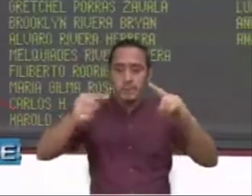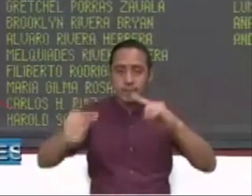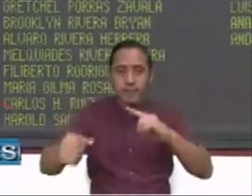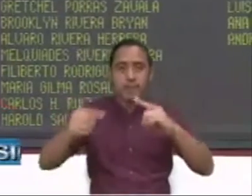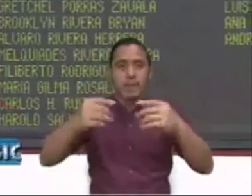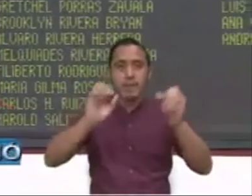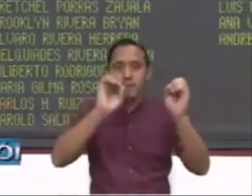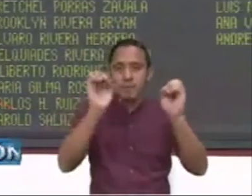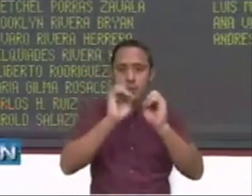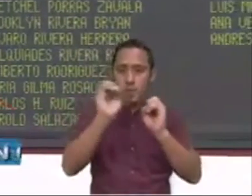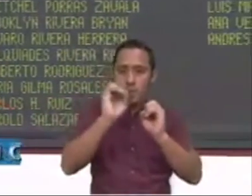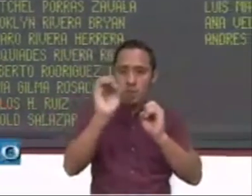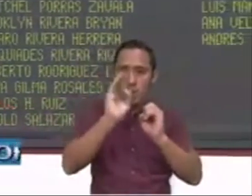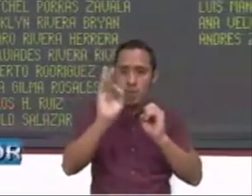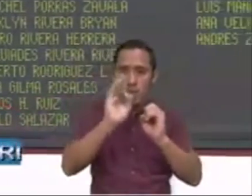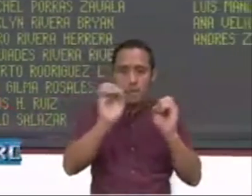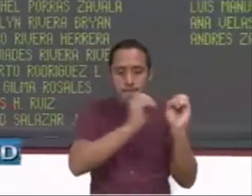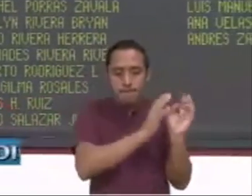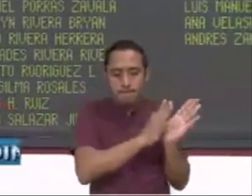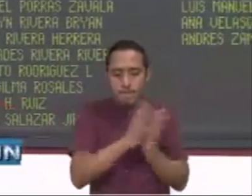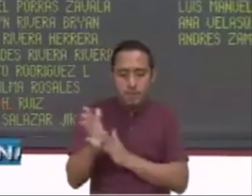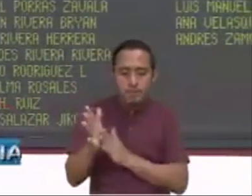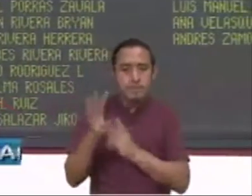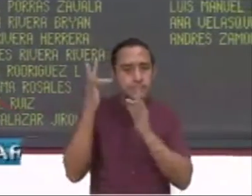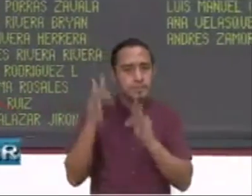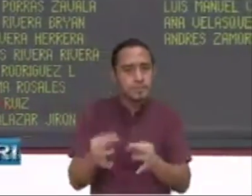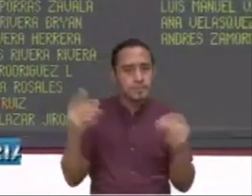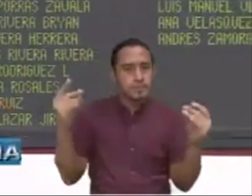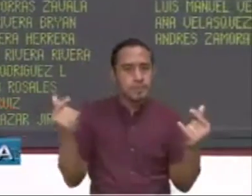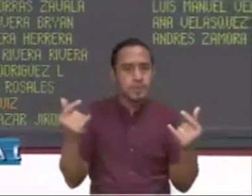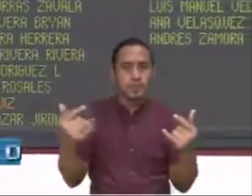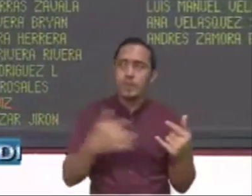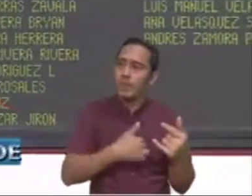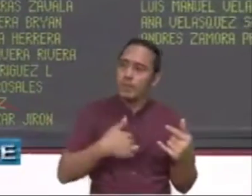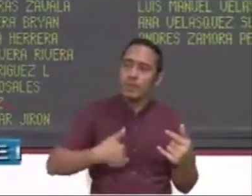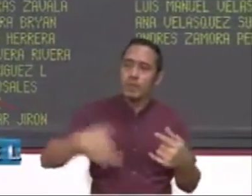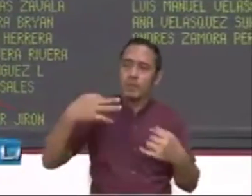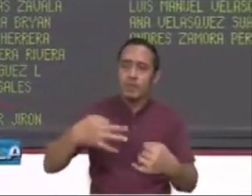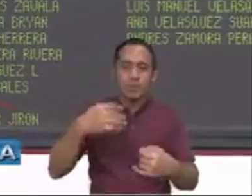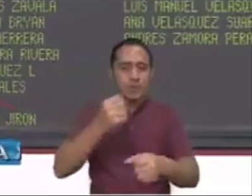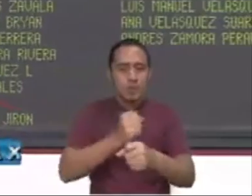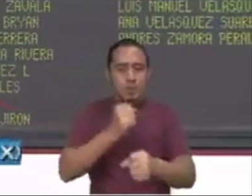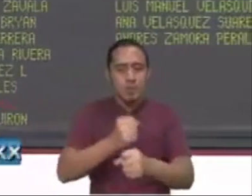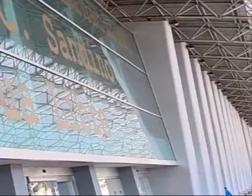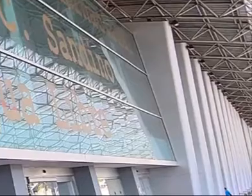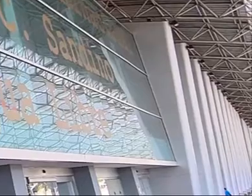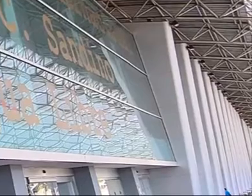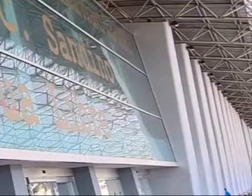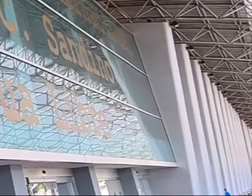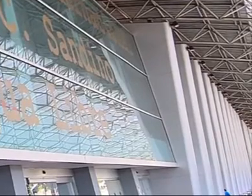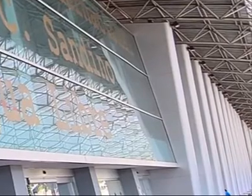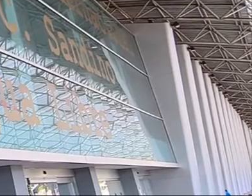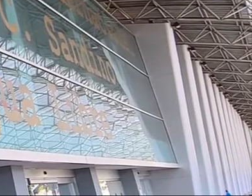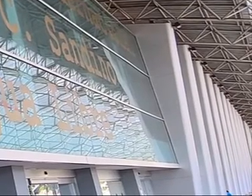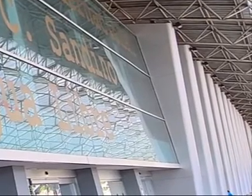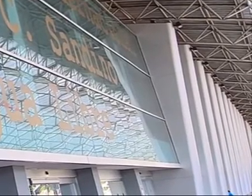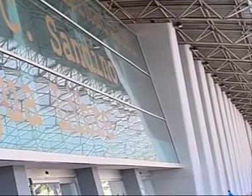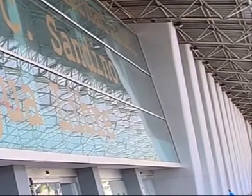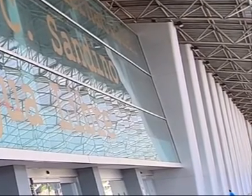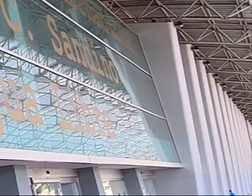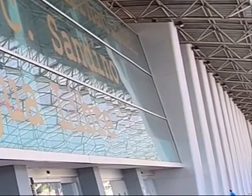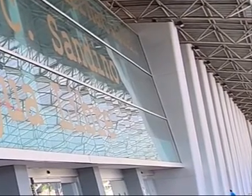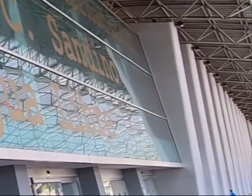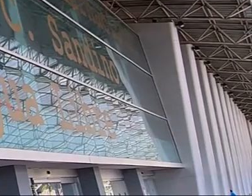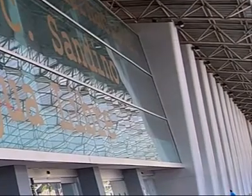y eficientes, con el fin de lograr una mayor eficacia en la gestión pública. Los cogerentes